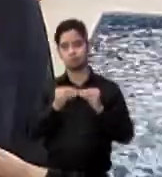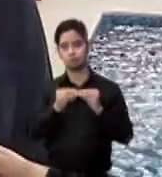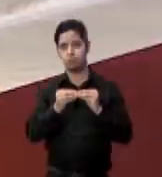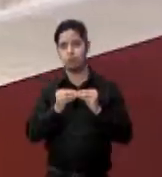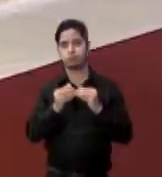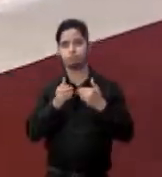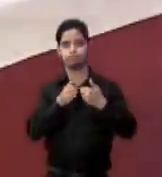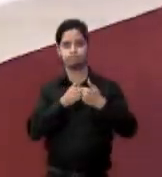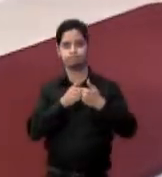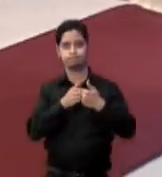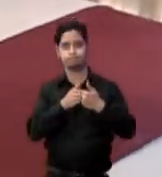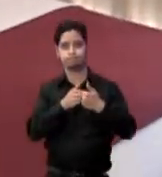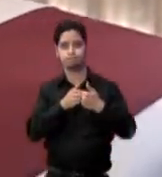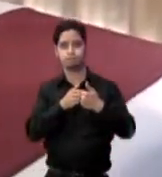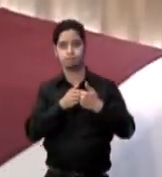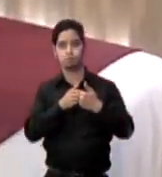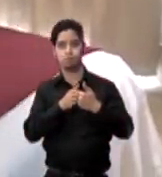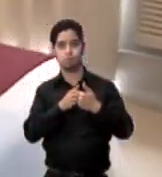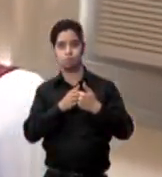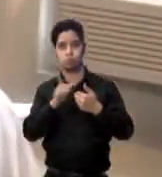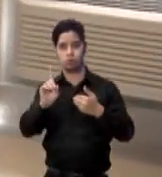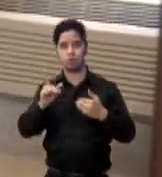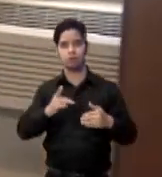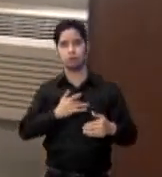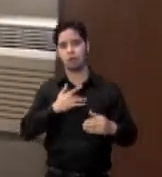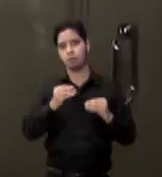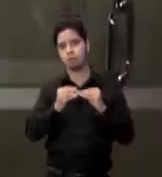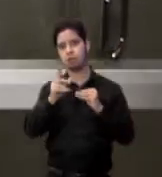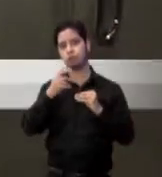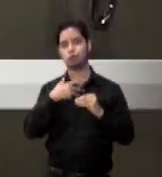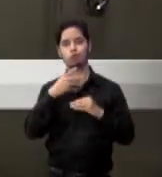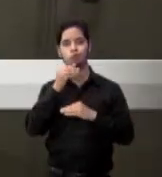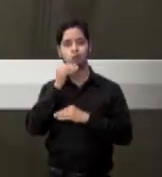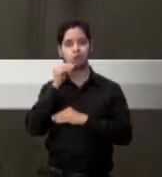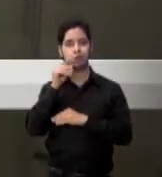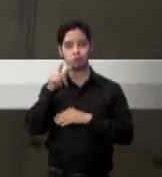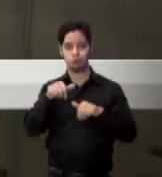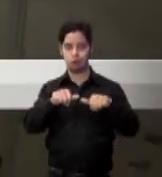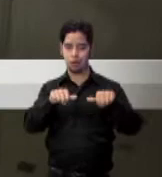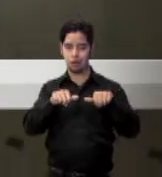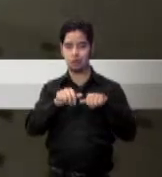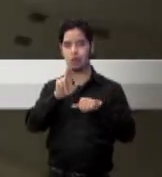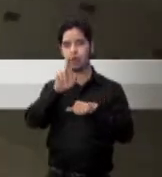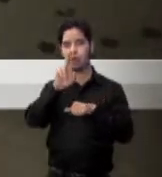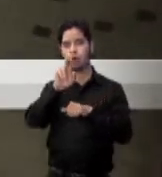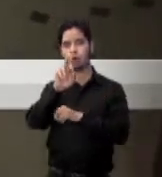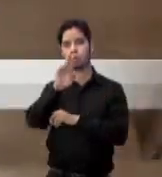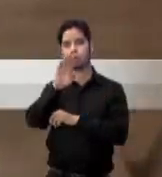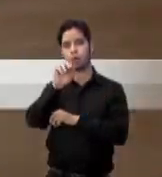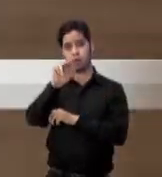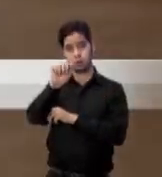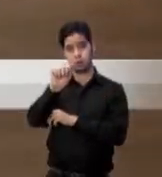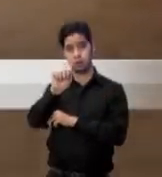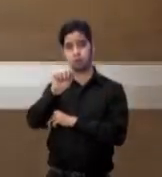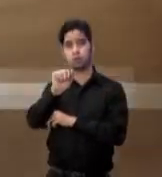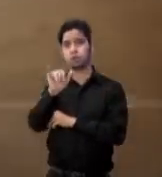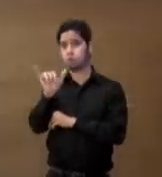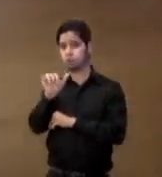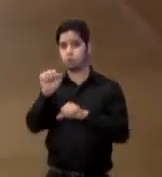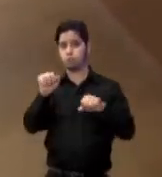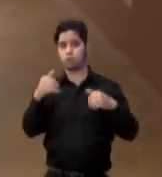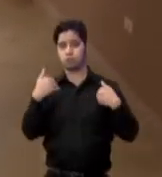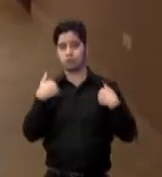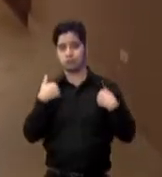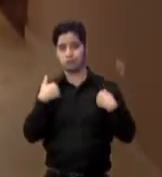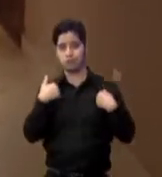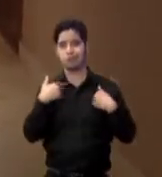íntima, donde se sienten más en su casa, en un área urbana, y donde pueden entonces tener